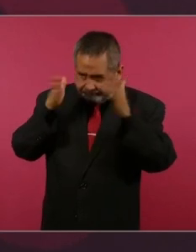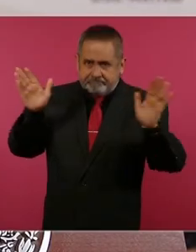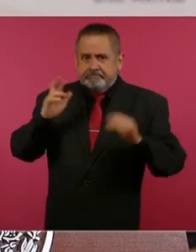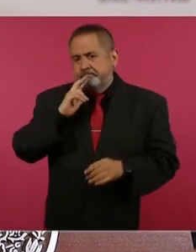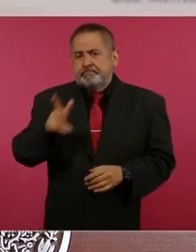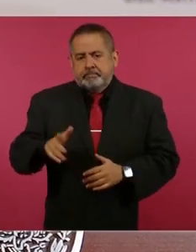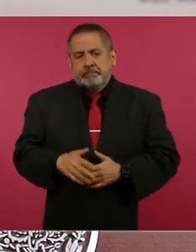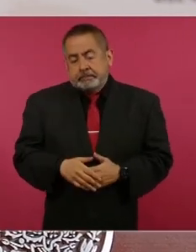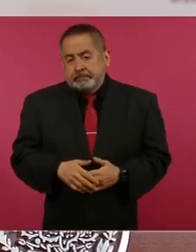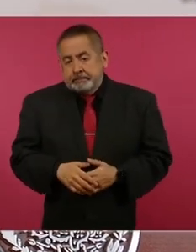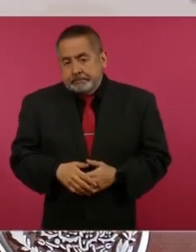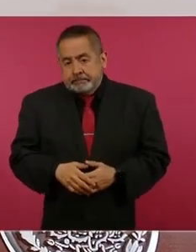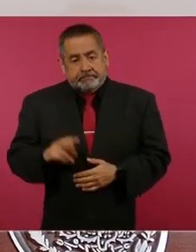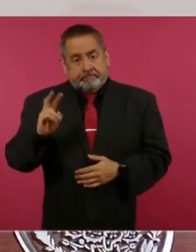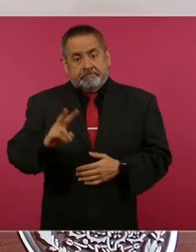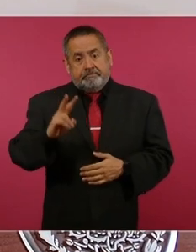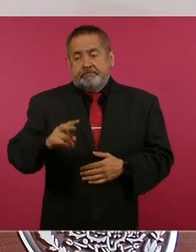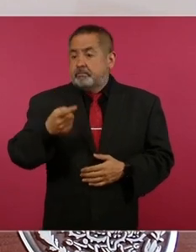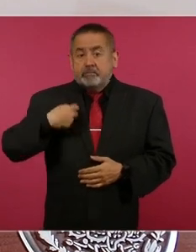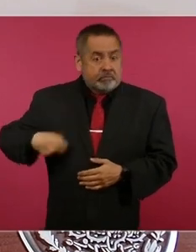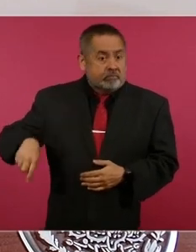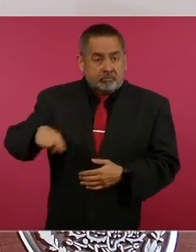Nosotros no hubiésemos podido